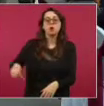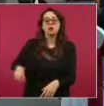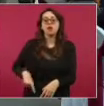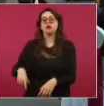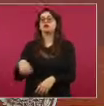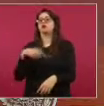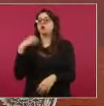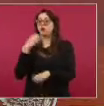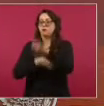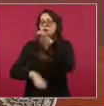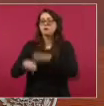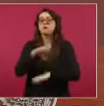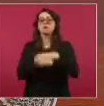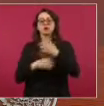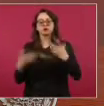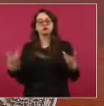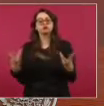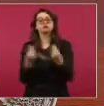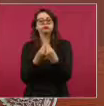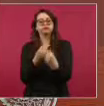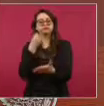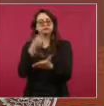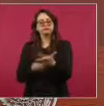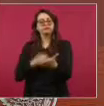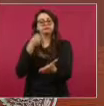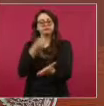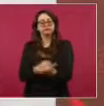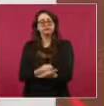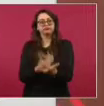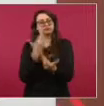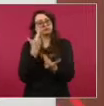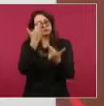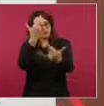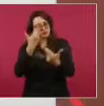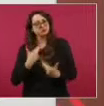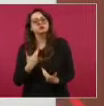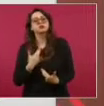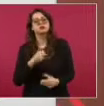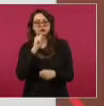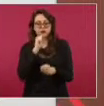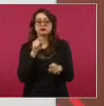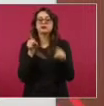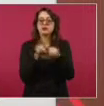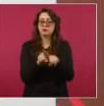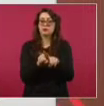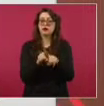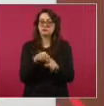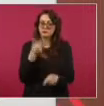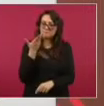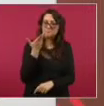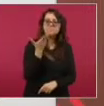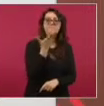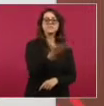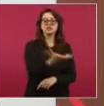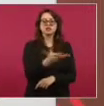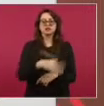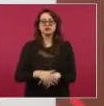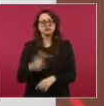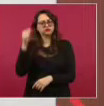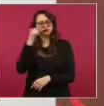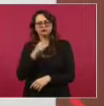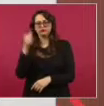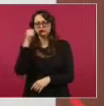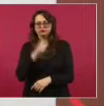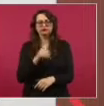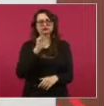ello también demanda respeto. Lo hace con firmeza y fortaleza, en particular con